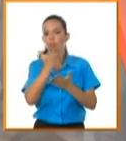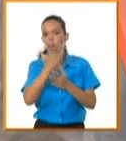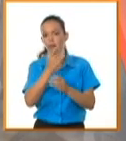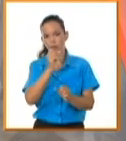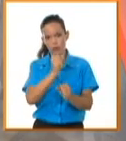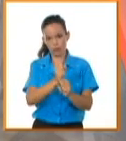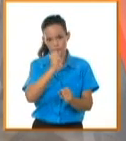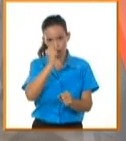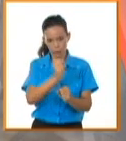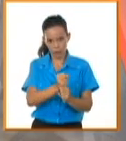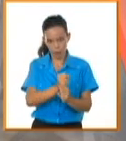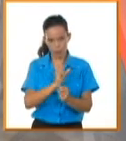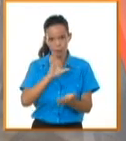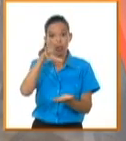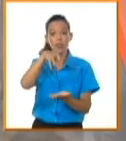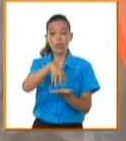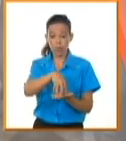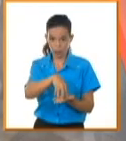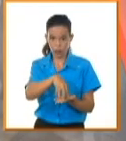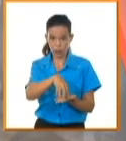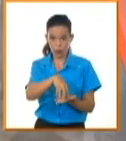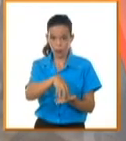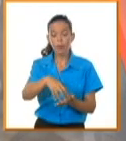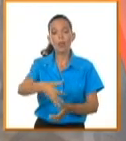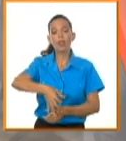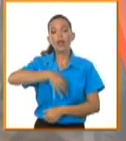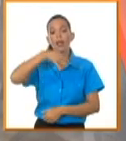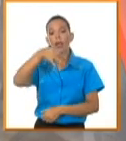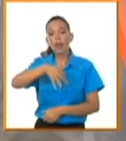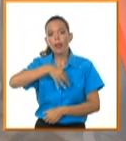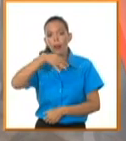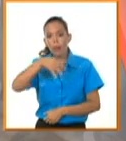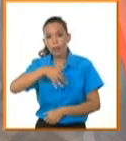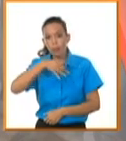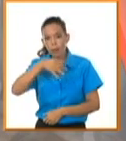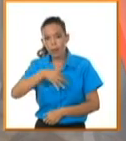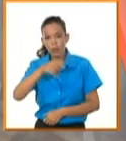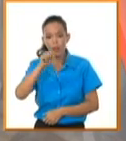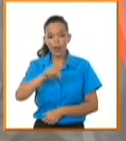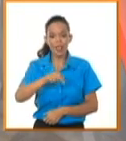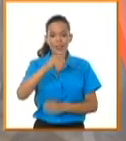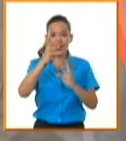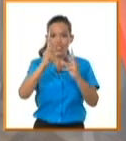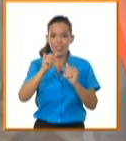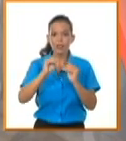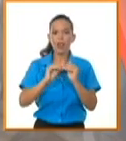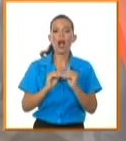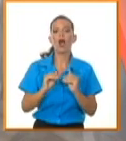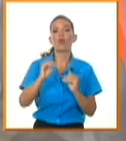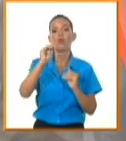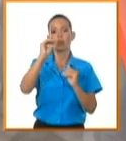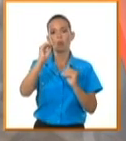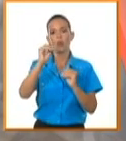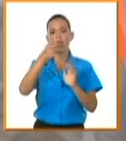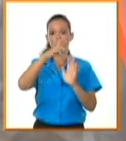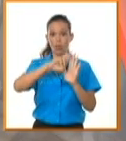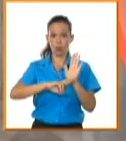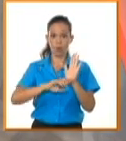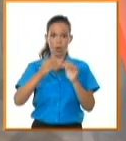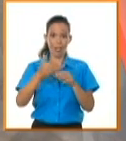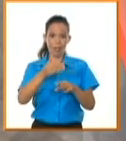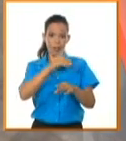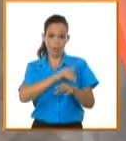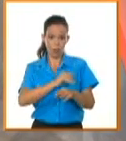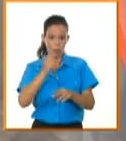mesa pasada que este número es superior al que estaba vigente si la resolución anterior la cual incluso está